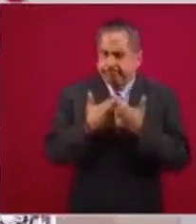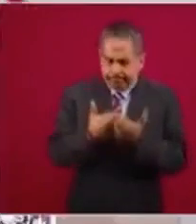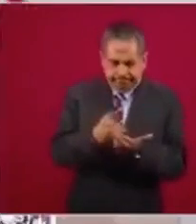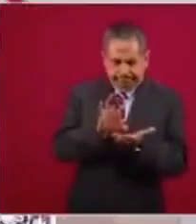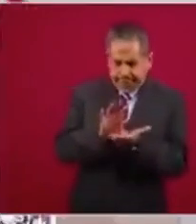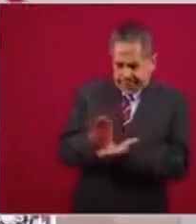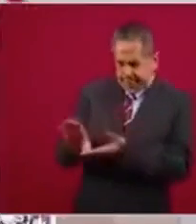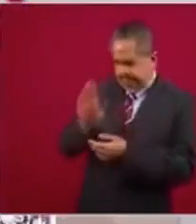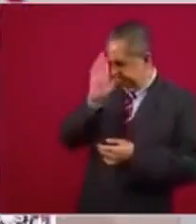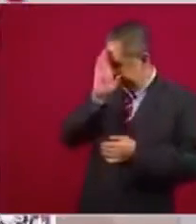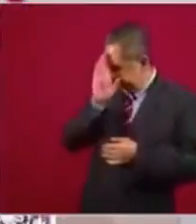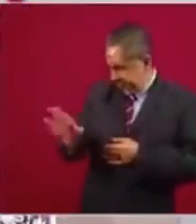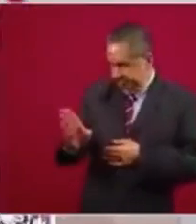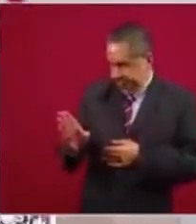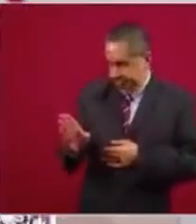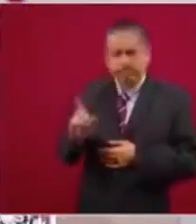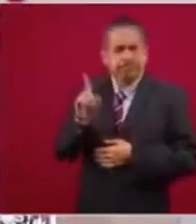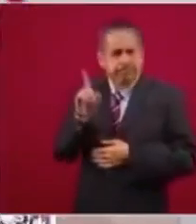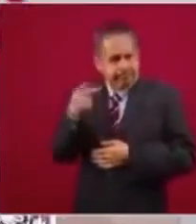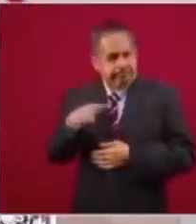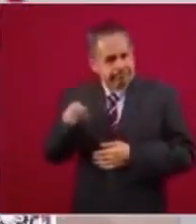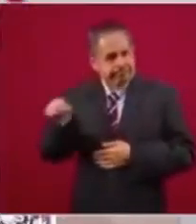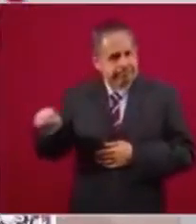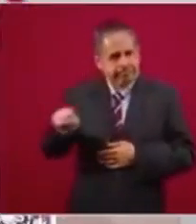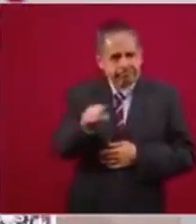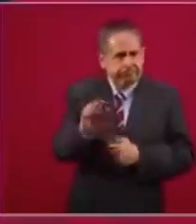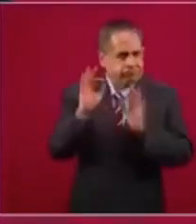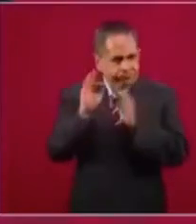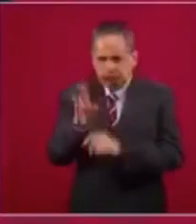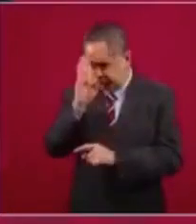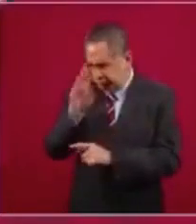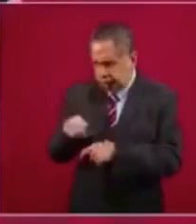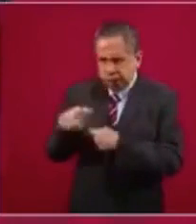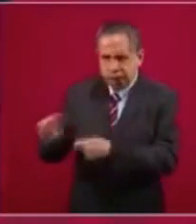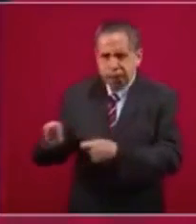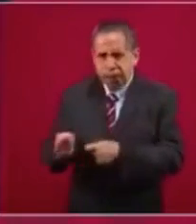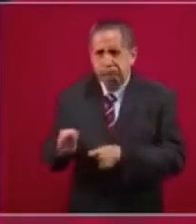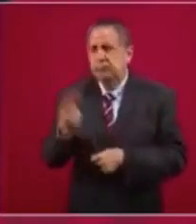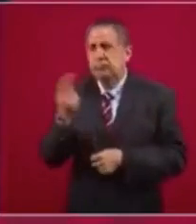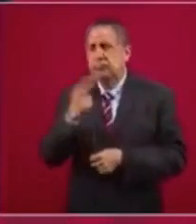al beneficiario de manera directa, sin intermediarios.